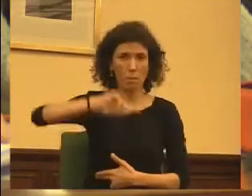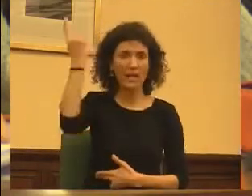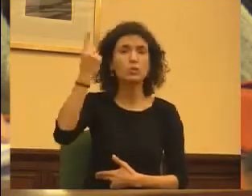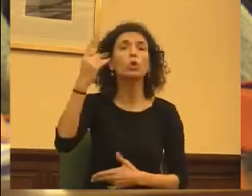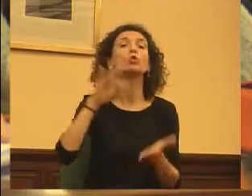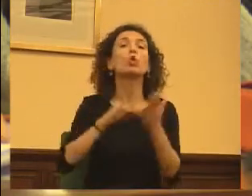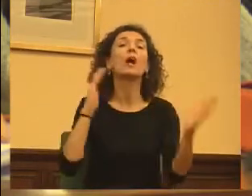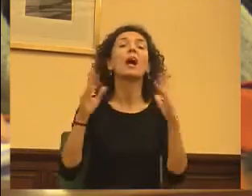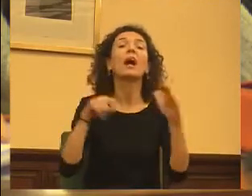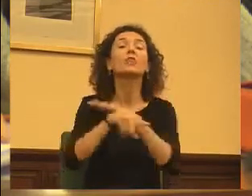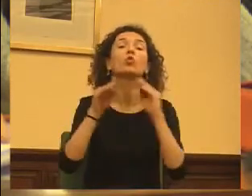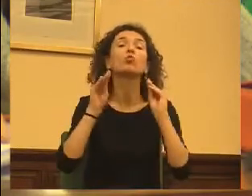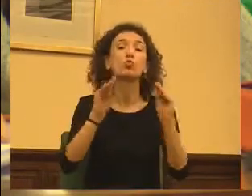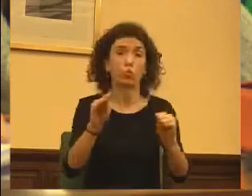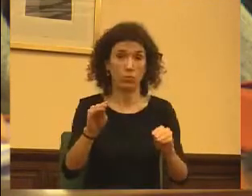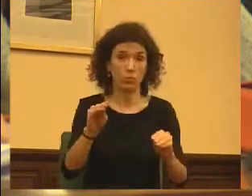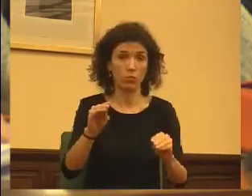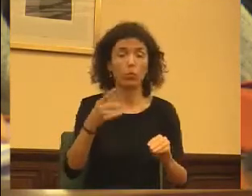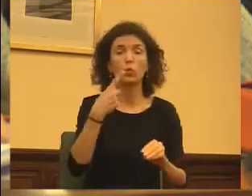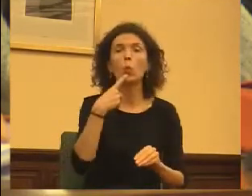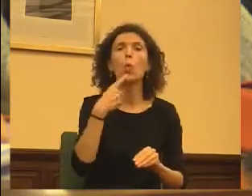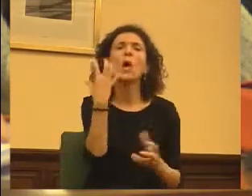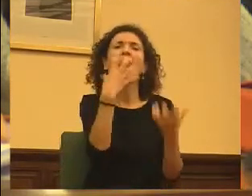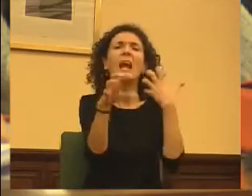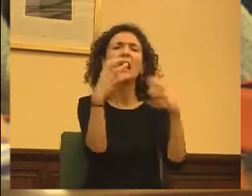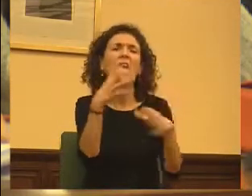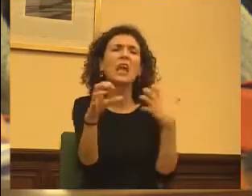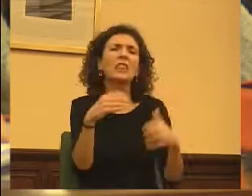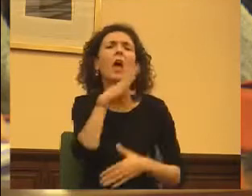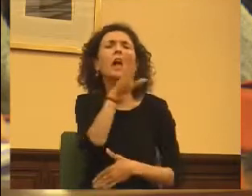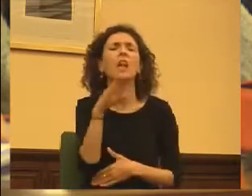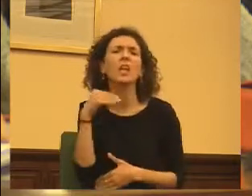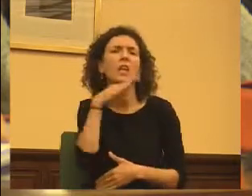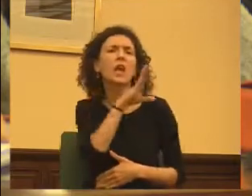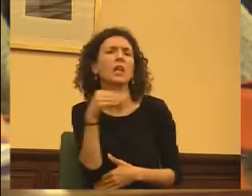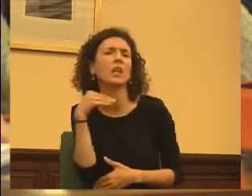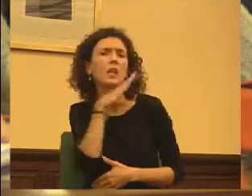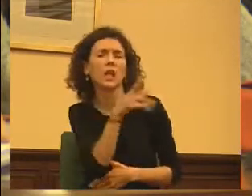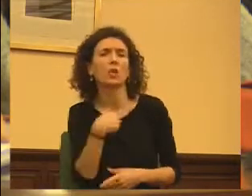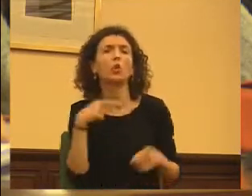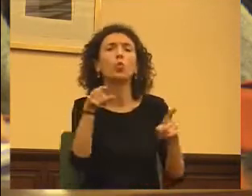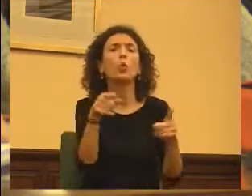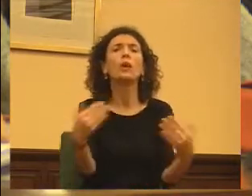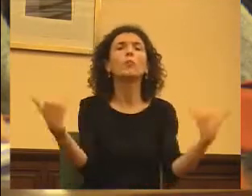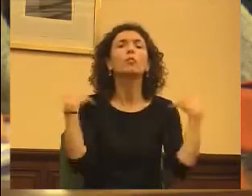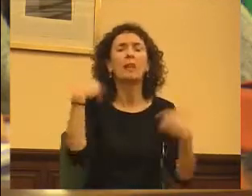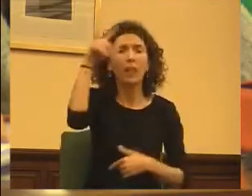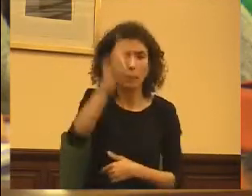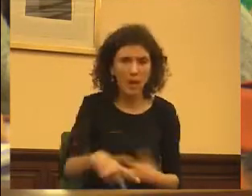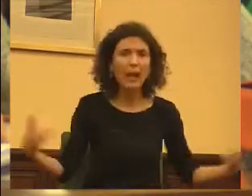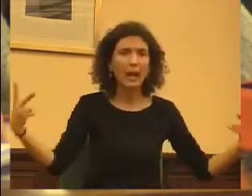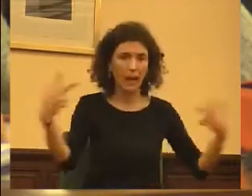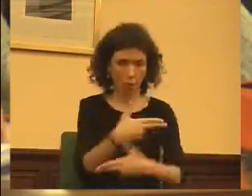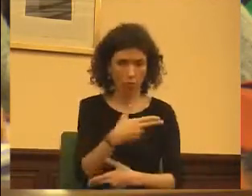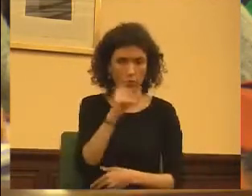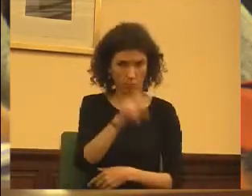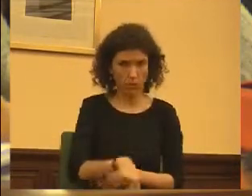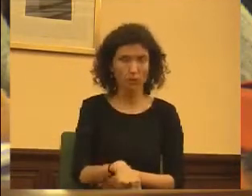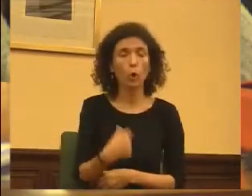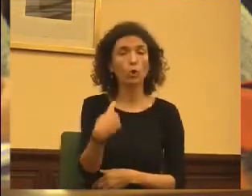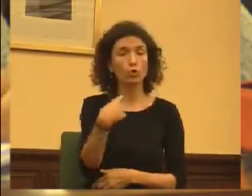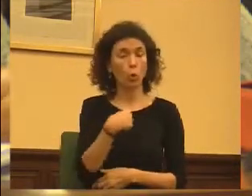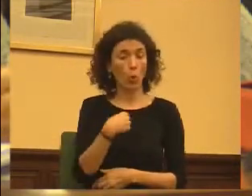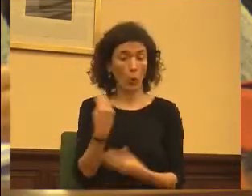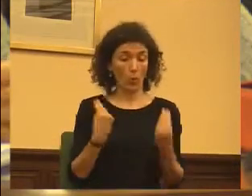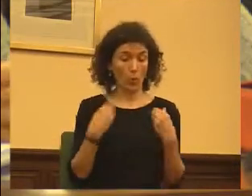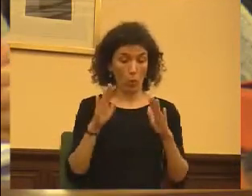producido durante su gestión. Y por más que grite y grite y grite, usted es responsable también de eso. Yo